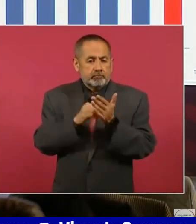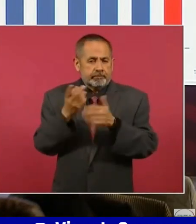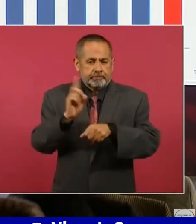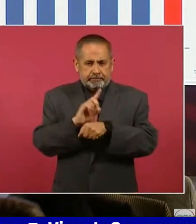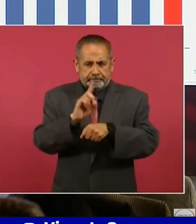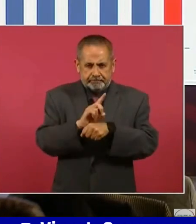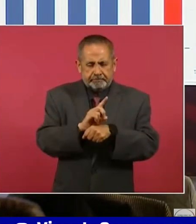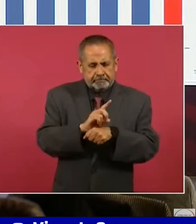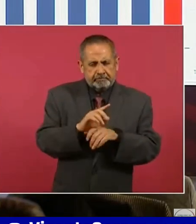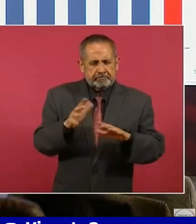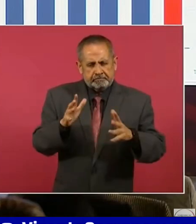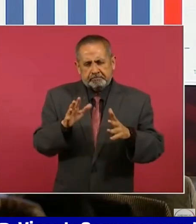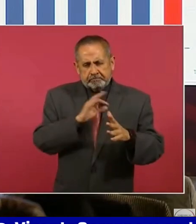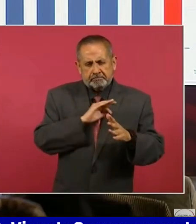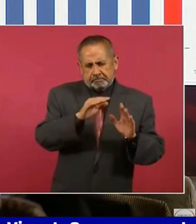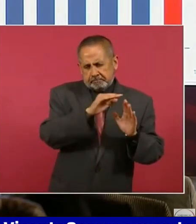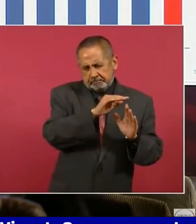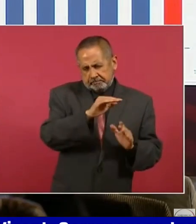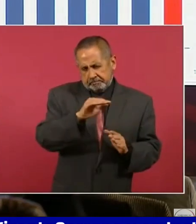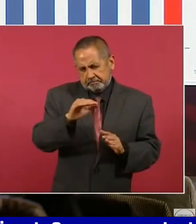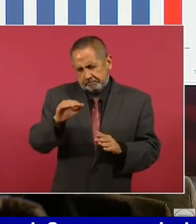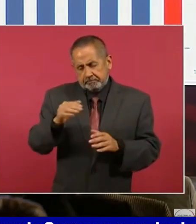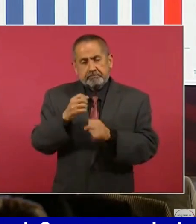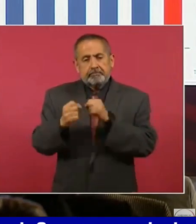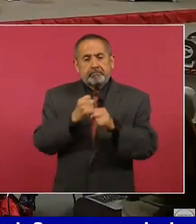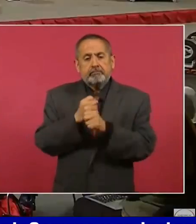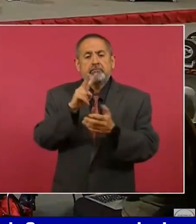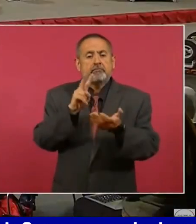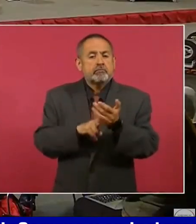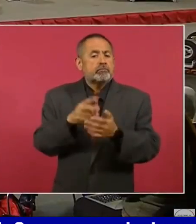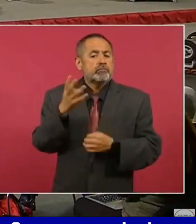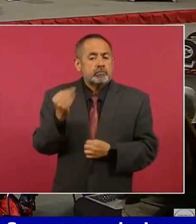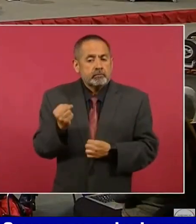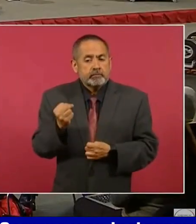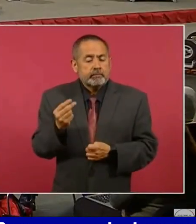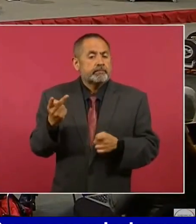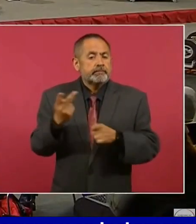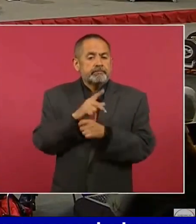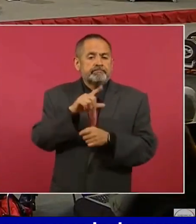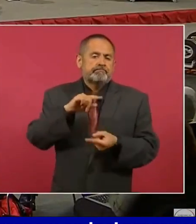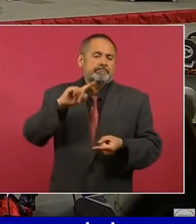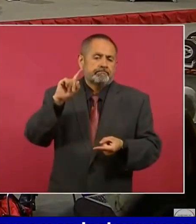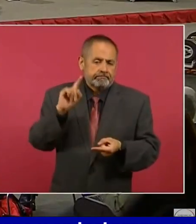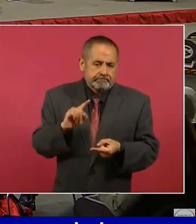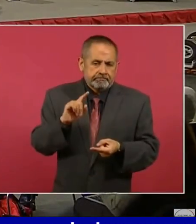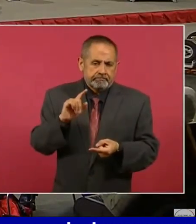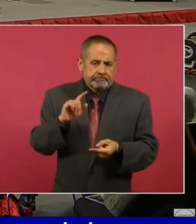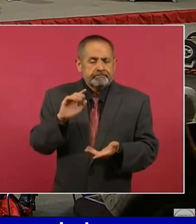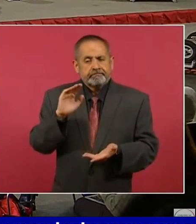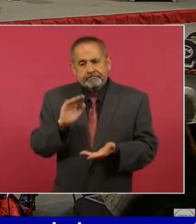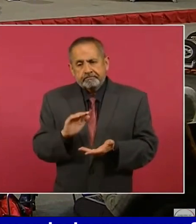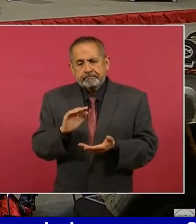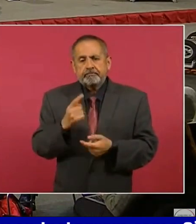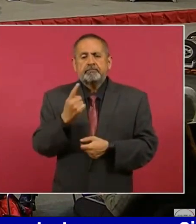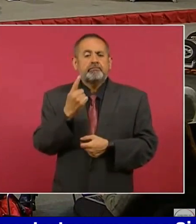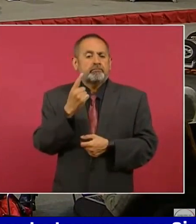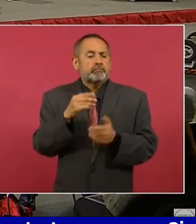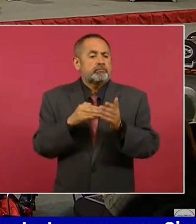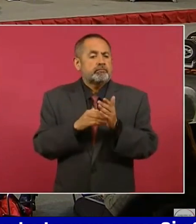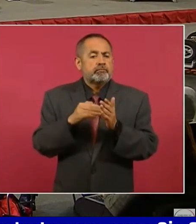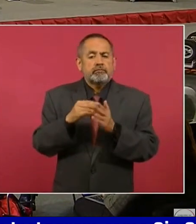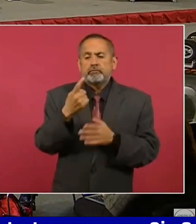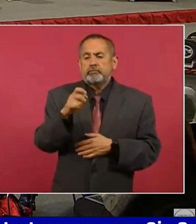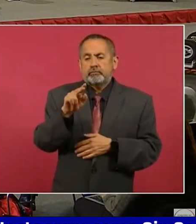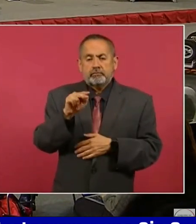se mantuvieron hasta el 2009, donde cayeron a